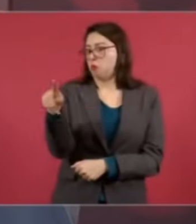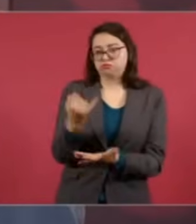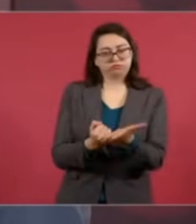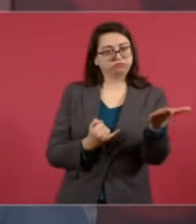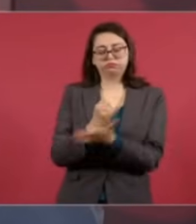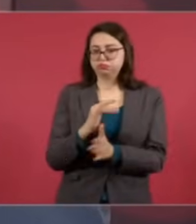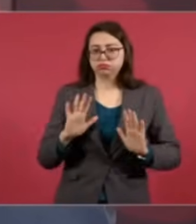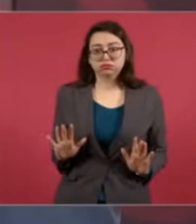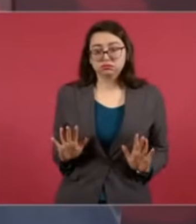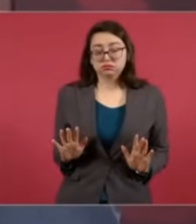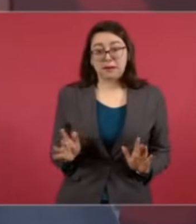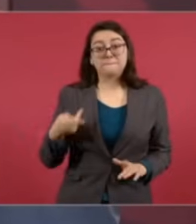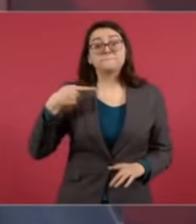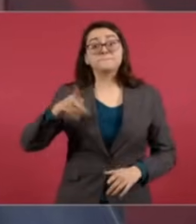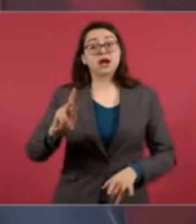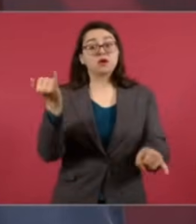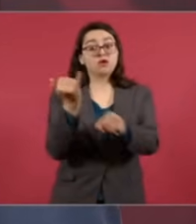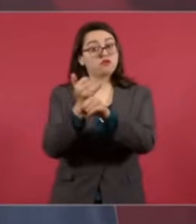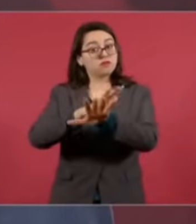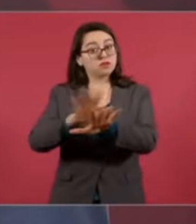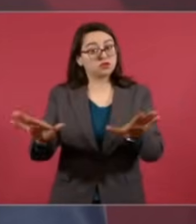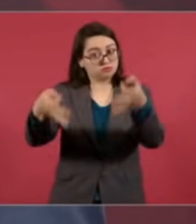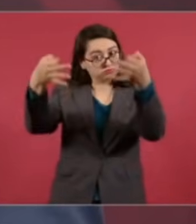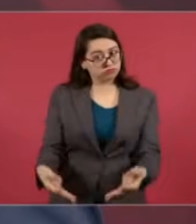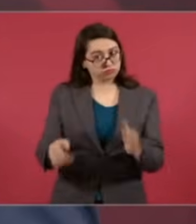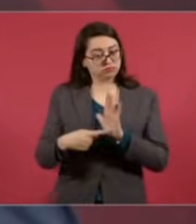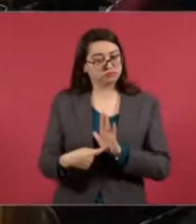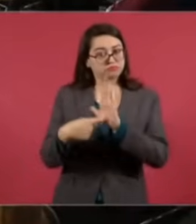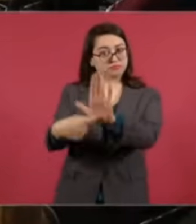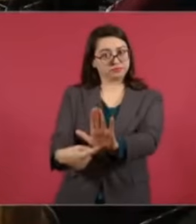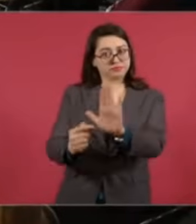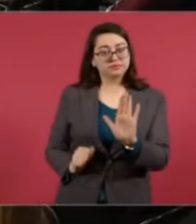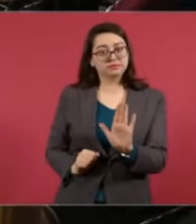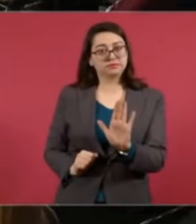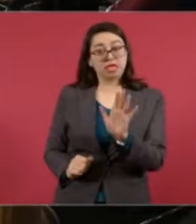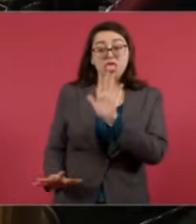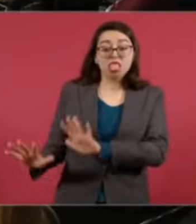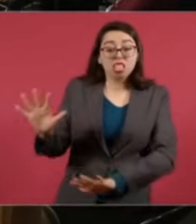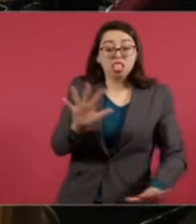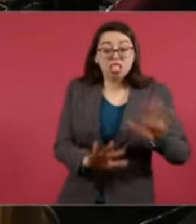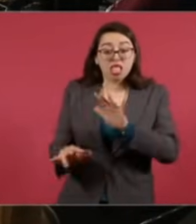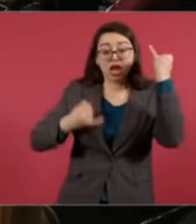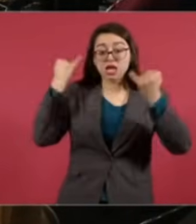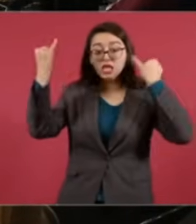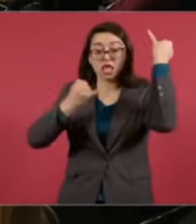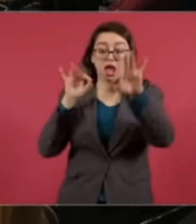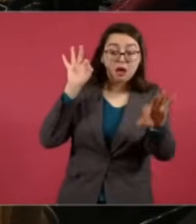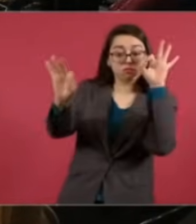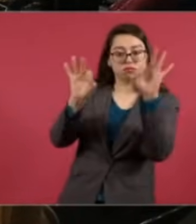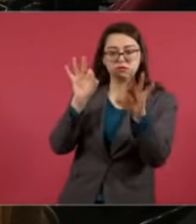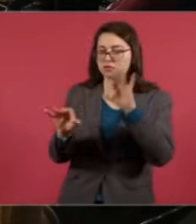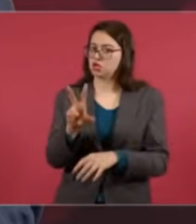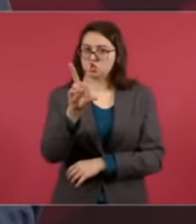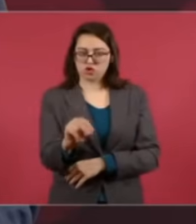manipulación. Se puede estar a favor, se puede estar en contra, pero que se conozca bien, que no se inventen las